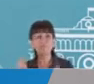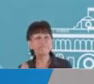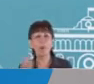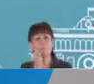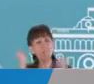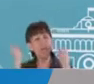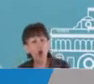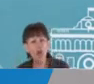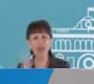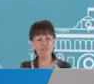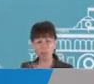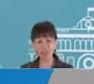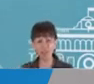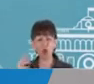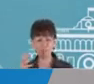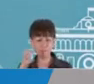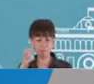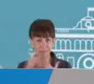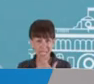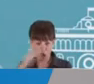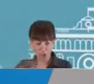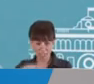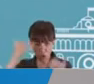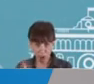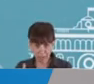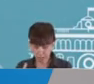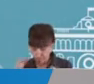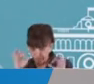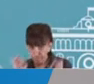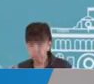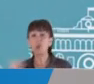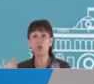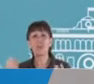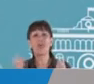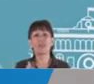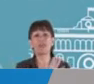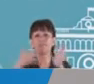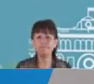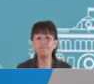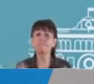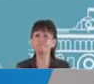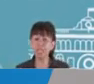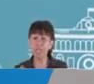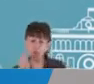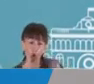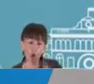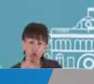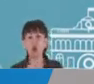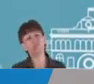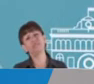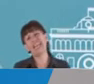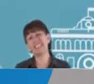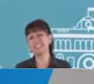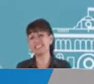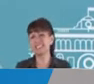Bono que se estableció que digo por otra parte lo único que hace es dejar en claro que aquí el verdadero problema Y de lo que no se está ocupando